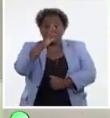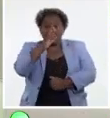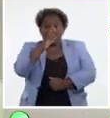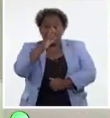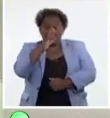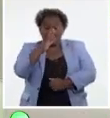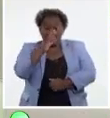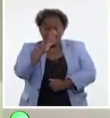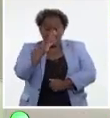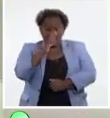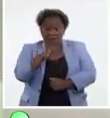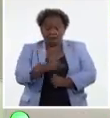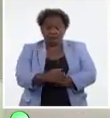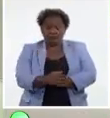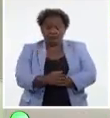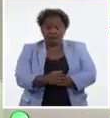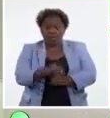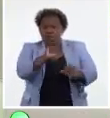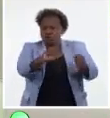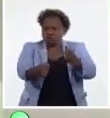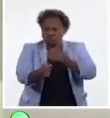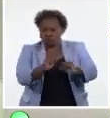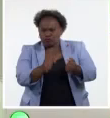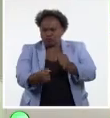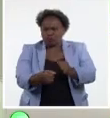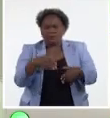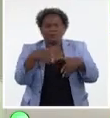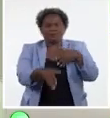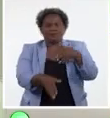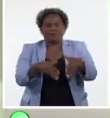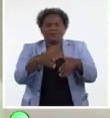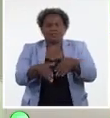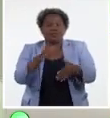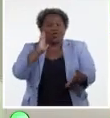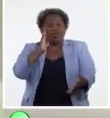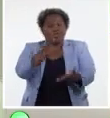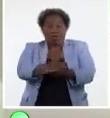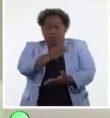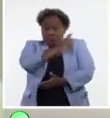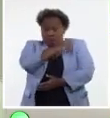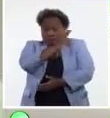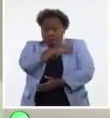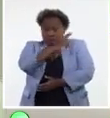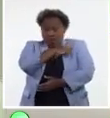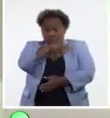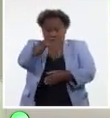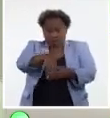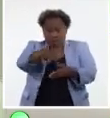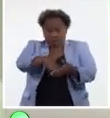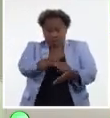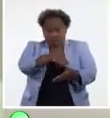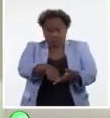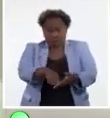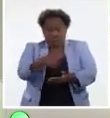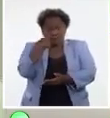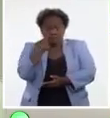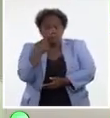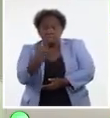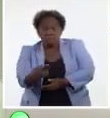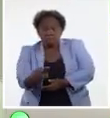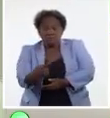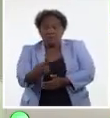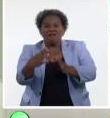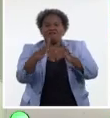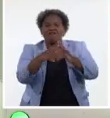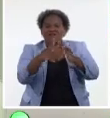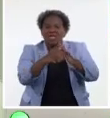con por supuesto con el control y la participación directa de las autoridades electorales verifican que en cada